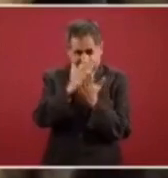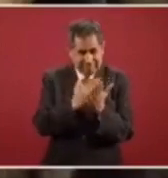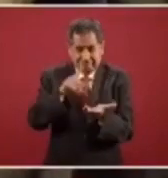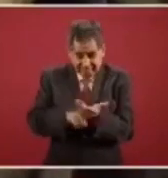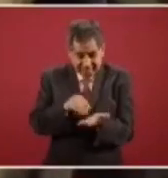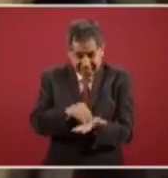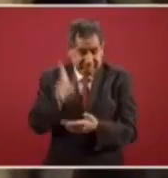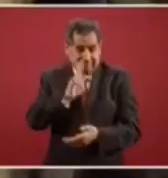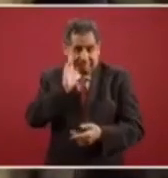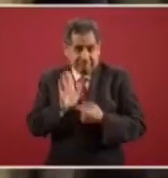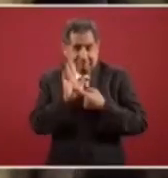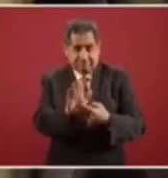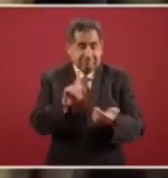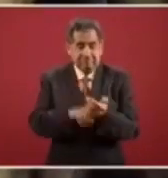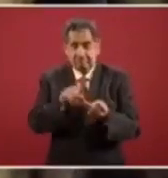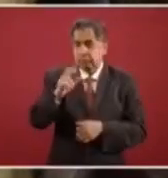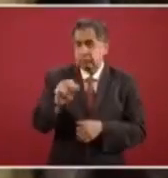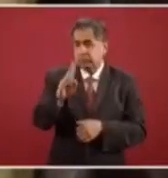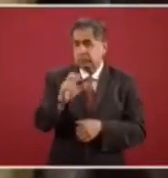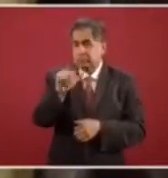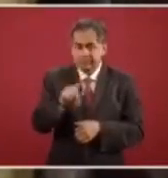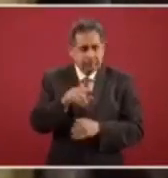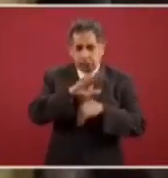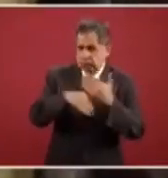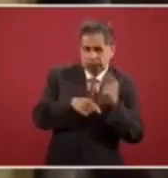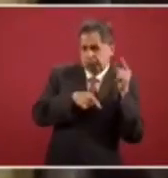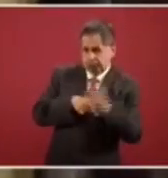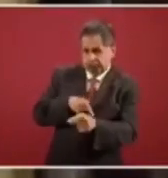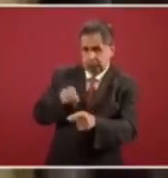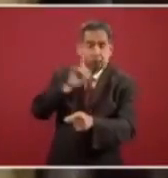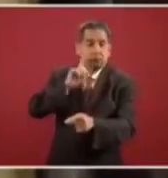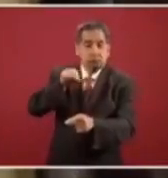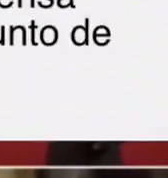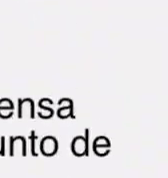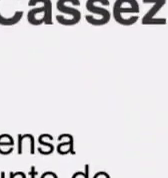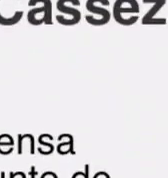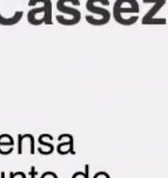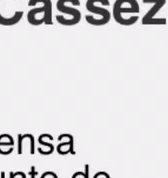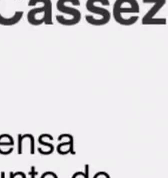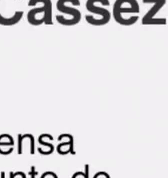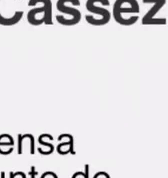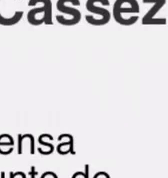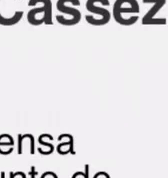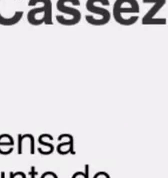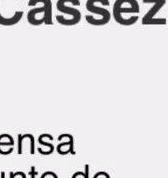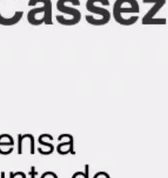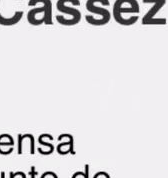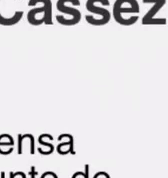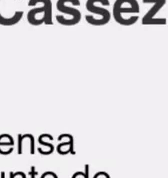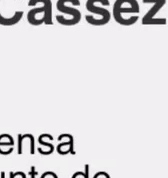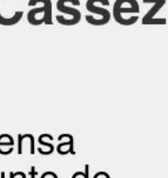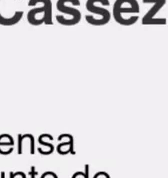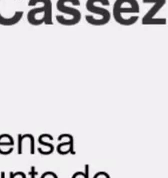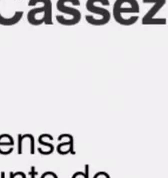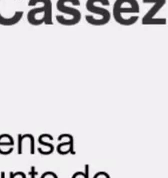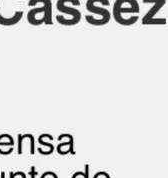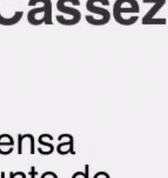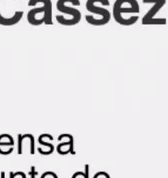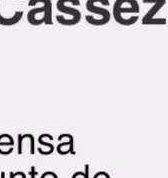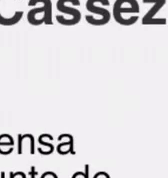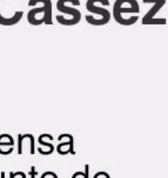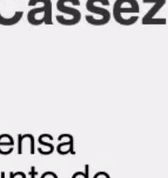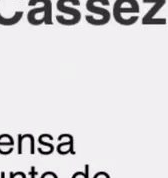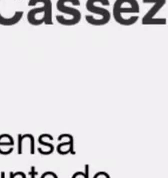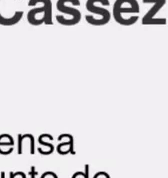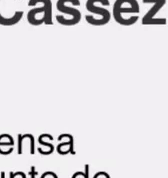Volpi, en otro libro de José Reveles. Le atribuyen a ella haber sido la productora, incluso antes de que entraran los policías les pidió que se frenaran para el